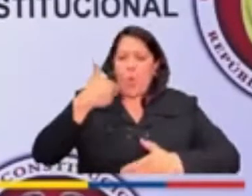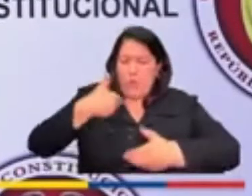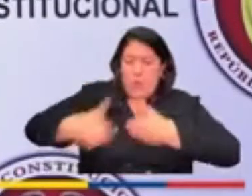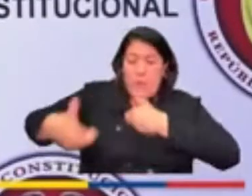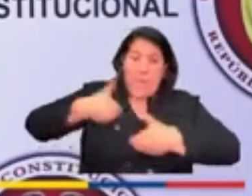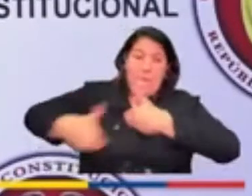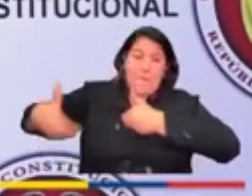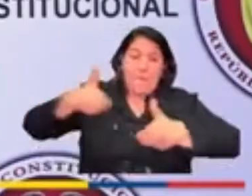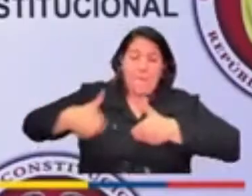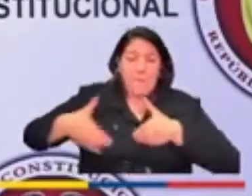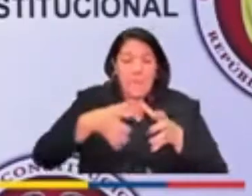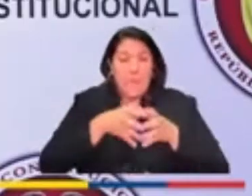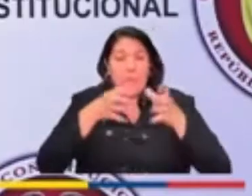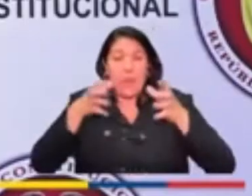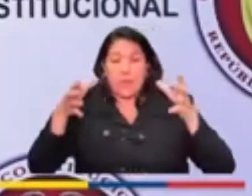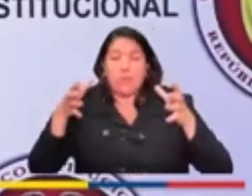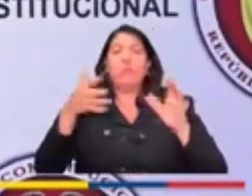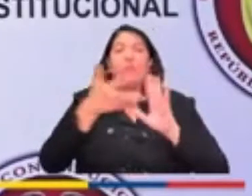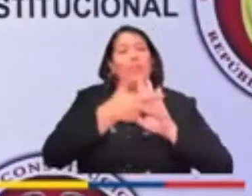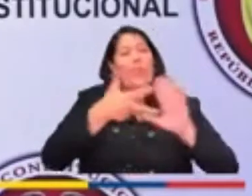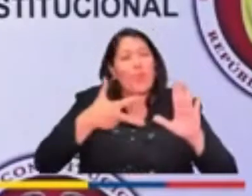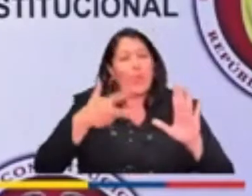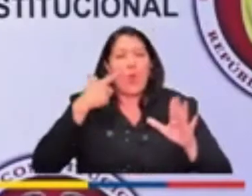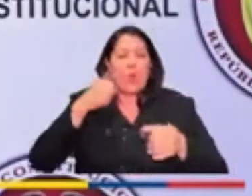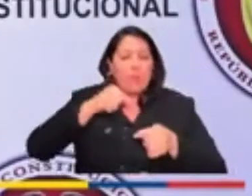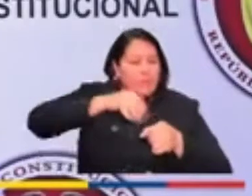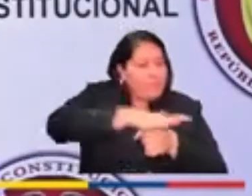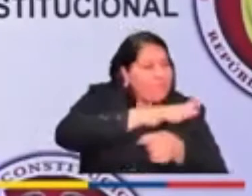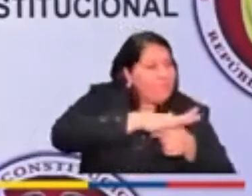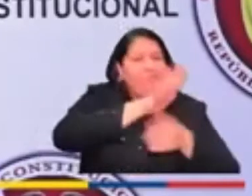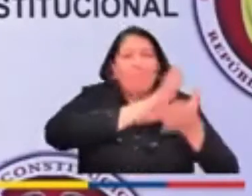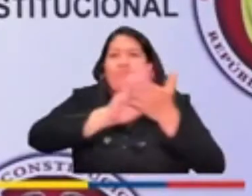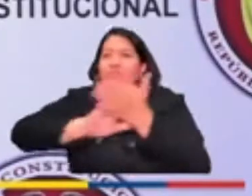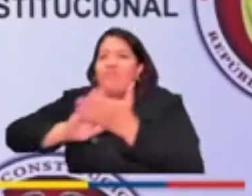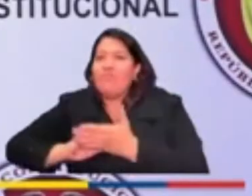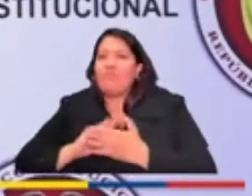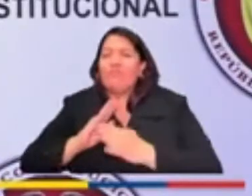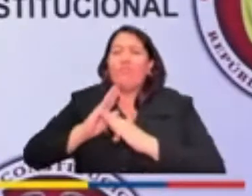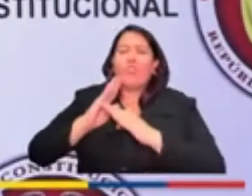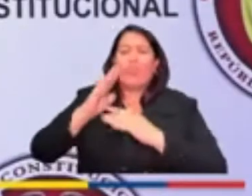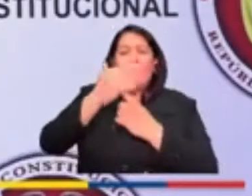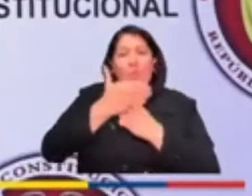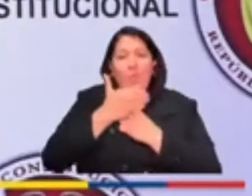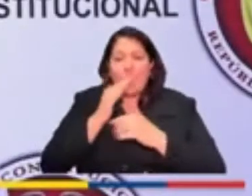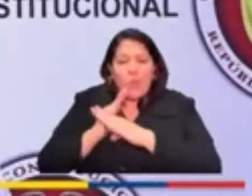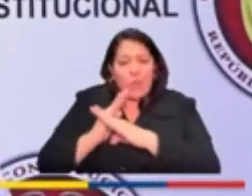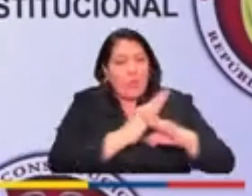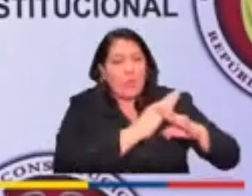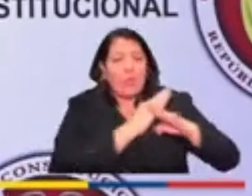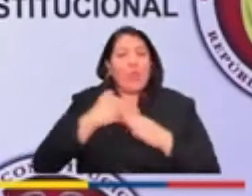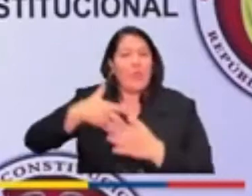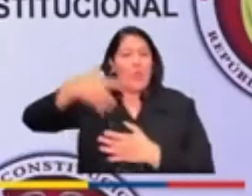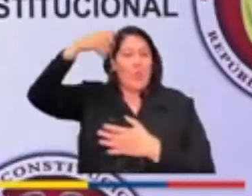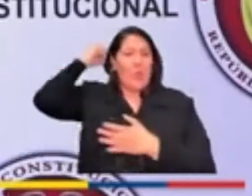de ampliación, constitución, saneamiento, protección de territorios